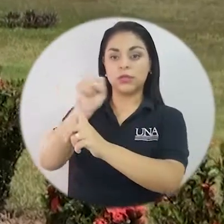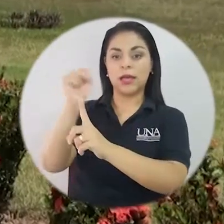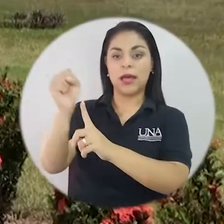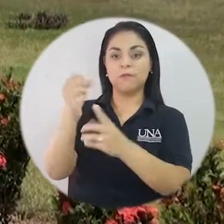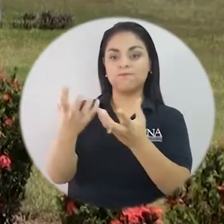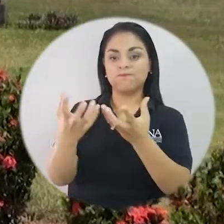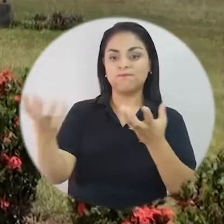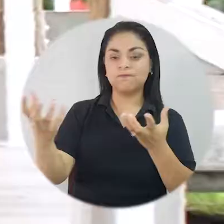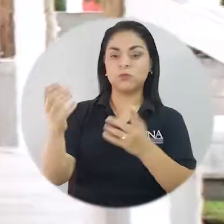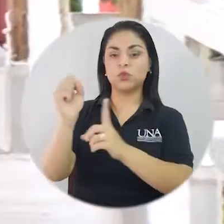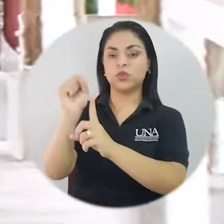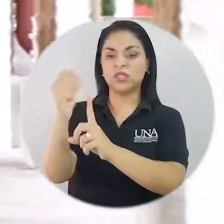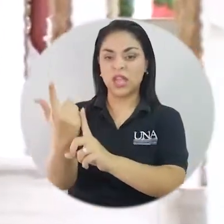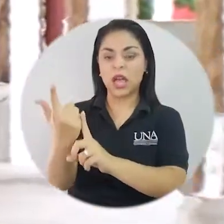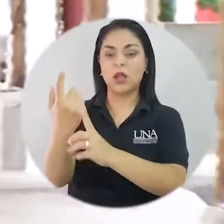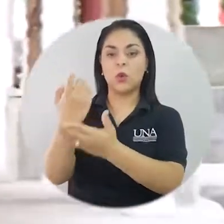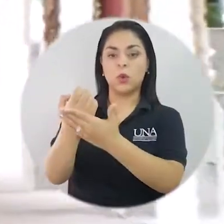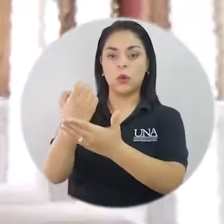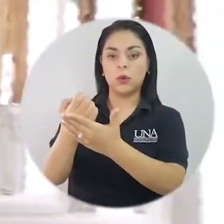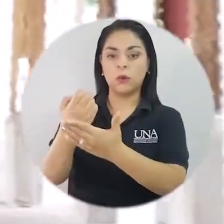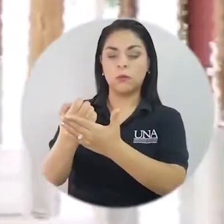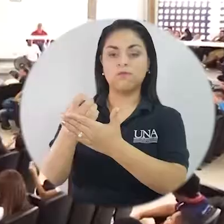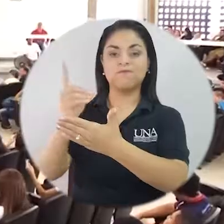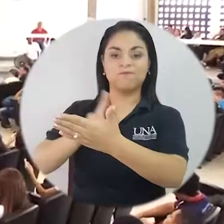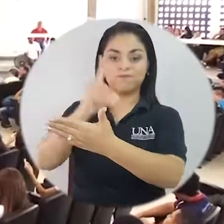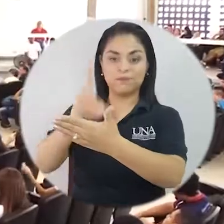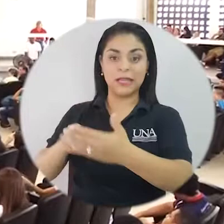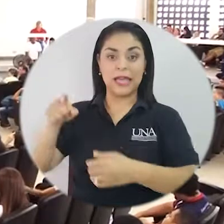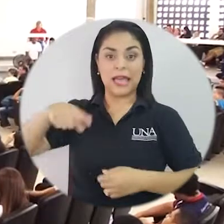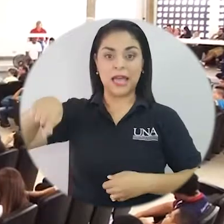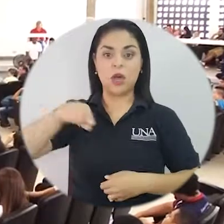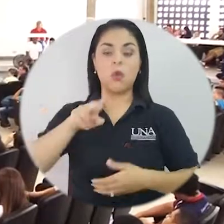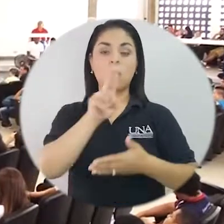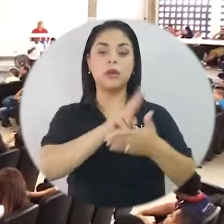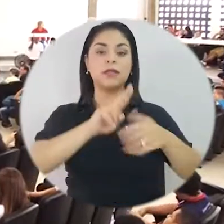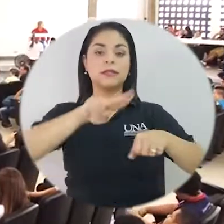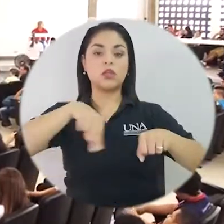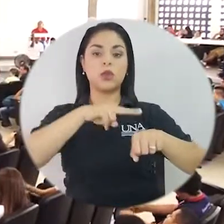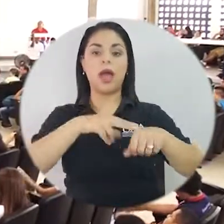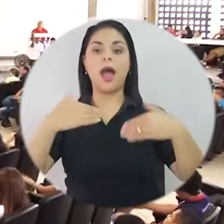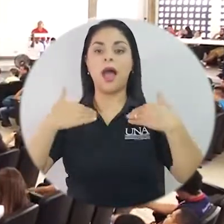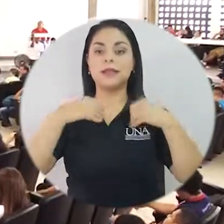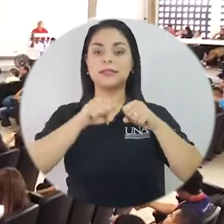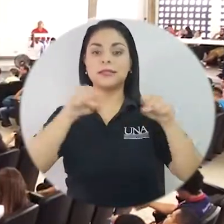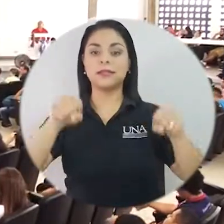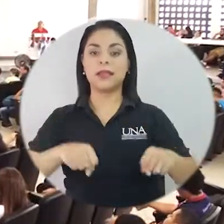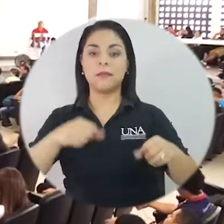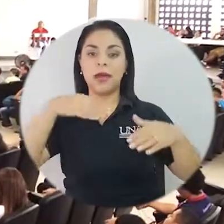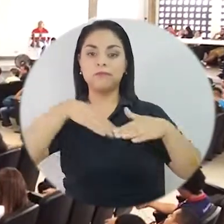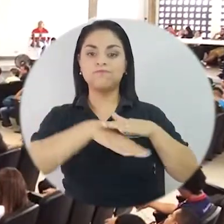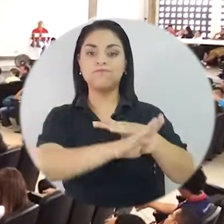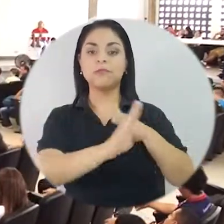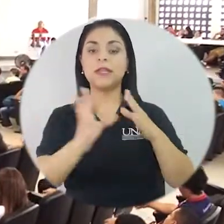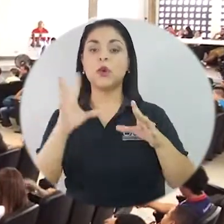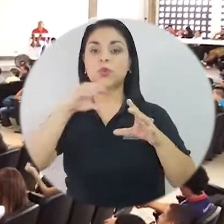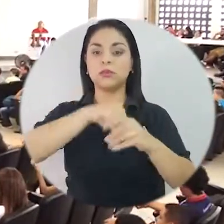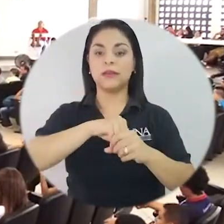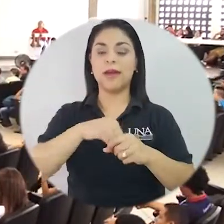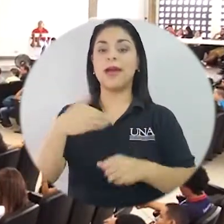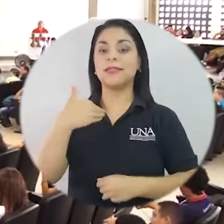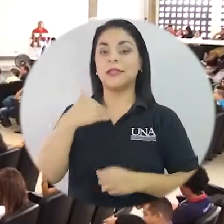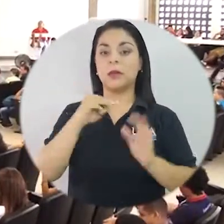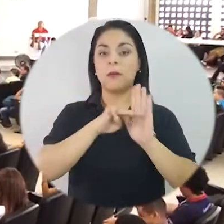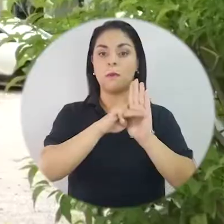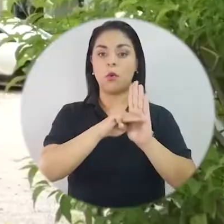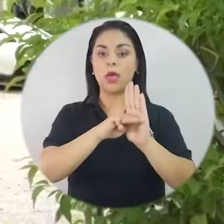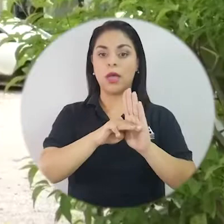más deprimidas social y económicamente, la Universidad Nacional cuenta con un sistema de admisión inclusivo que